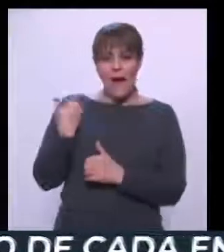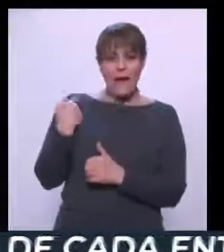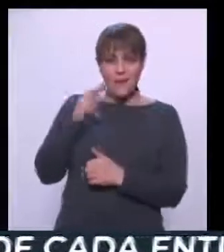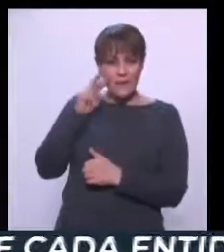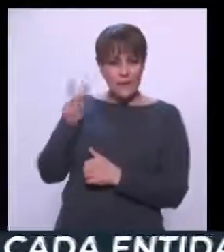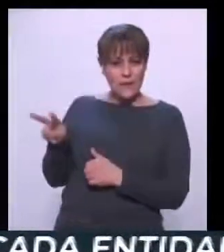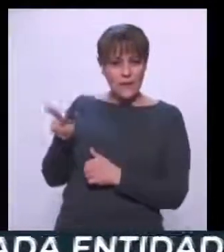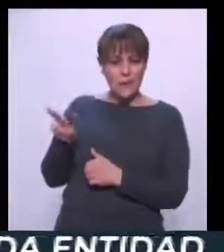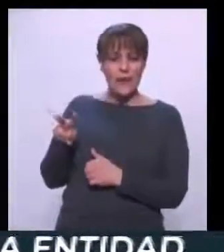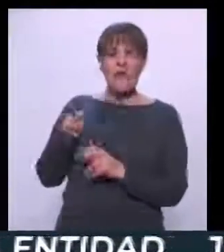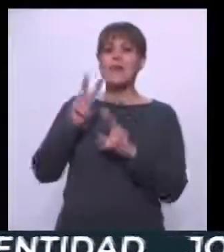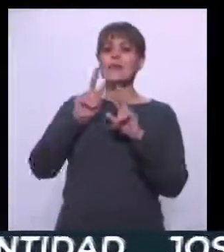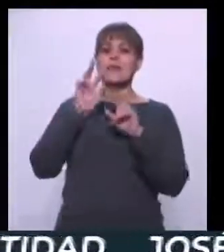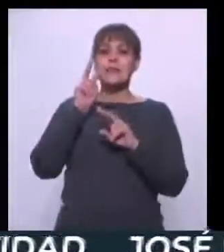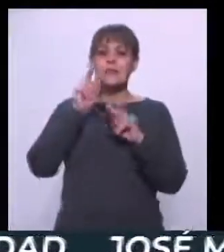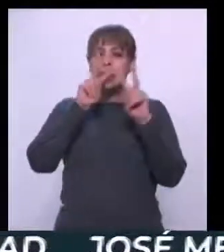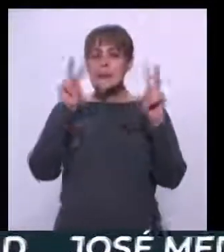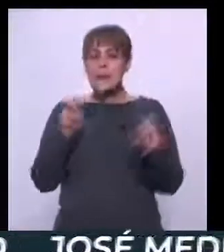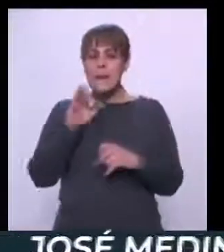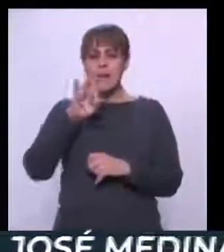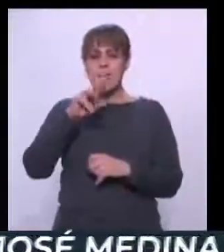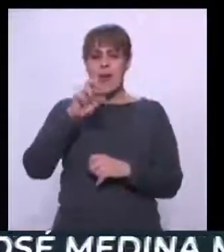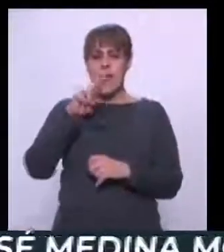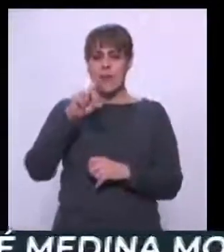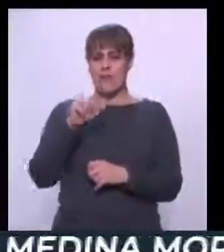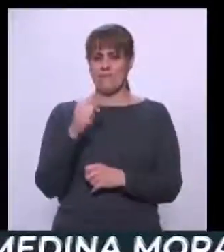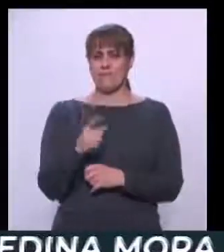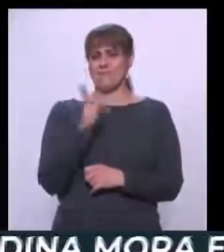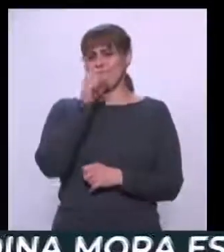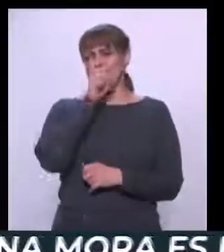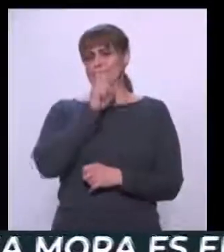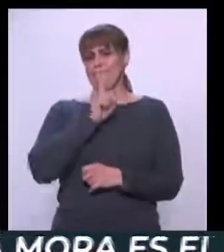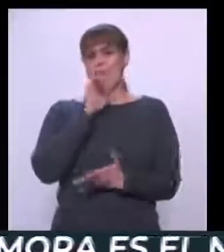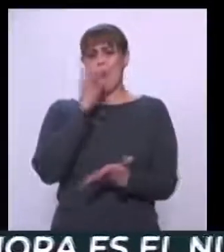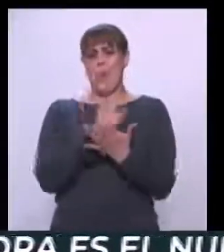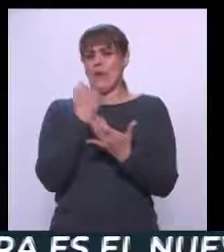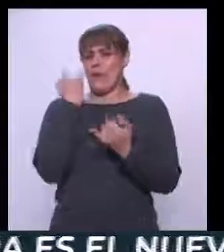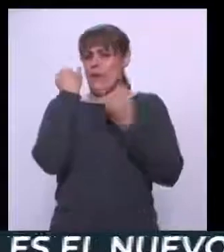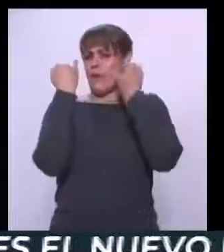que aquello del fraude es poco menos que un mito urbano sostenido